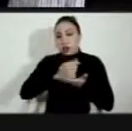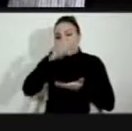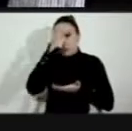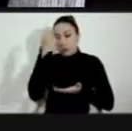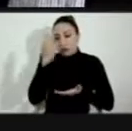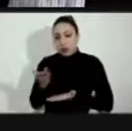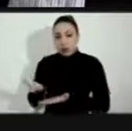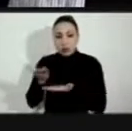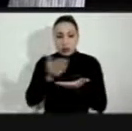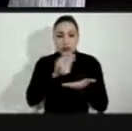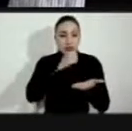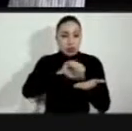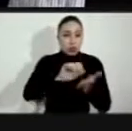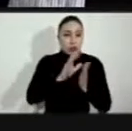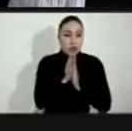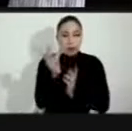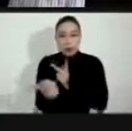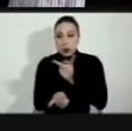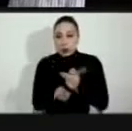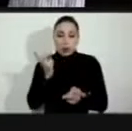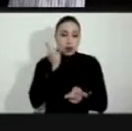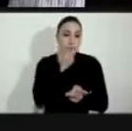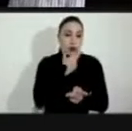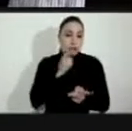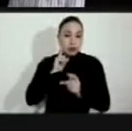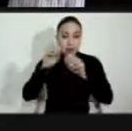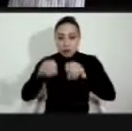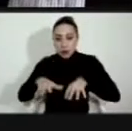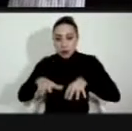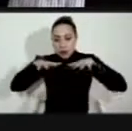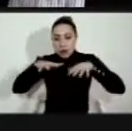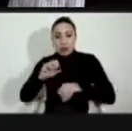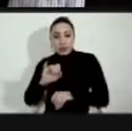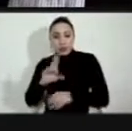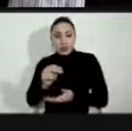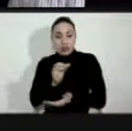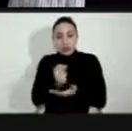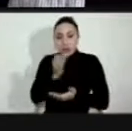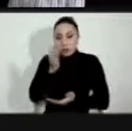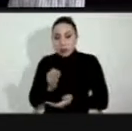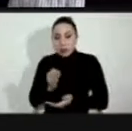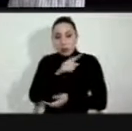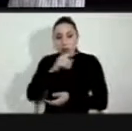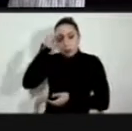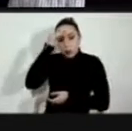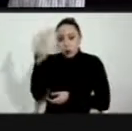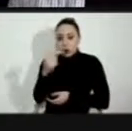Secretaría de Pleno si existe alguna diputada o algún diputado en contra de ser considerado de urgente y obvia resolución.